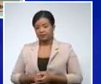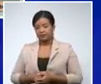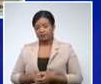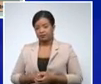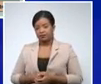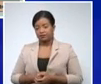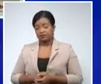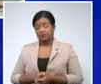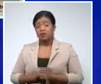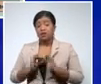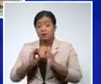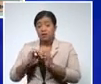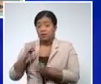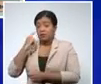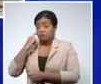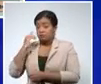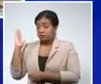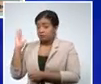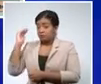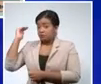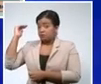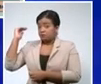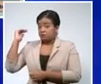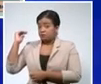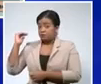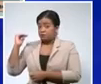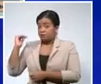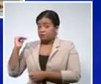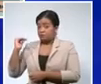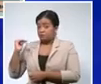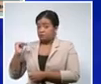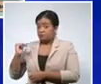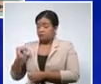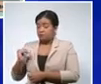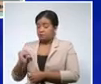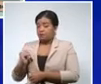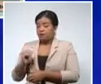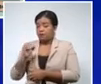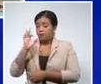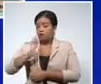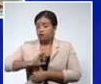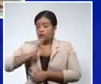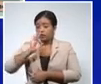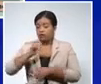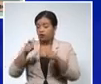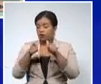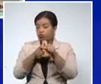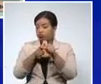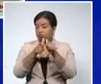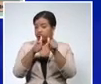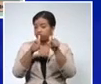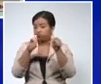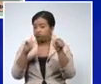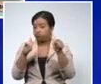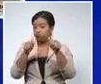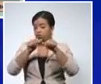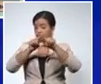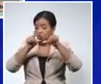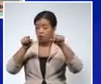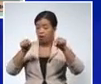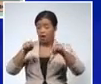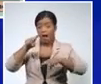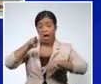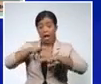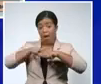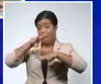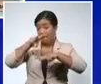el orden que aparece ahí por las mayores tasas de incidencia del país, La Habana,